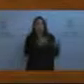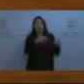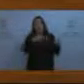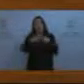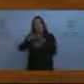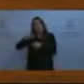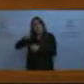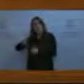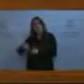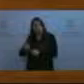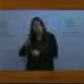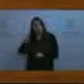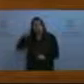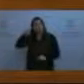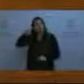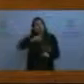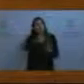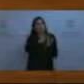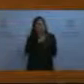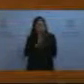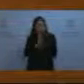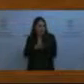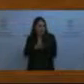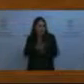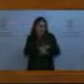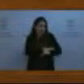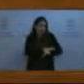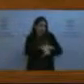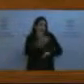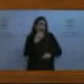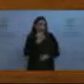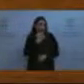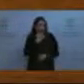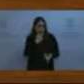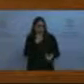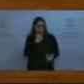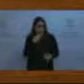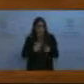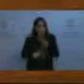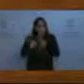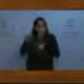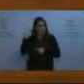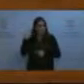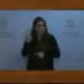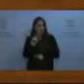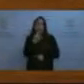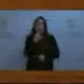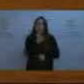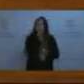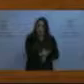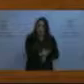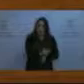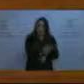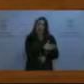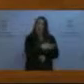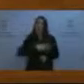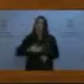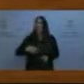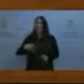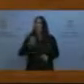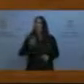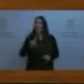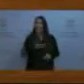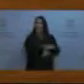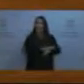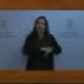históricos y compañeros de Gobierno con Areces decían también hace 1 año que no querían incitar a cambios en el